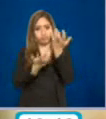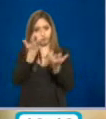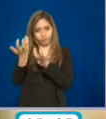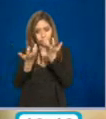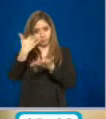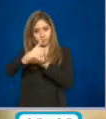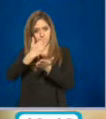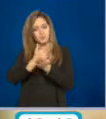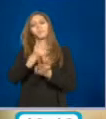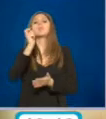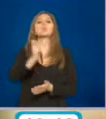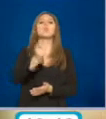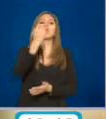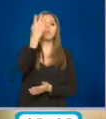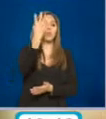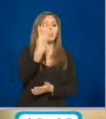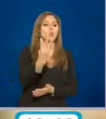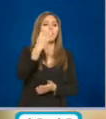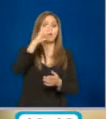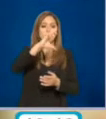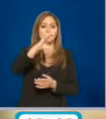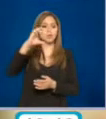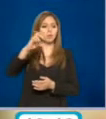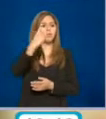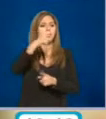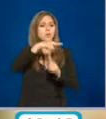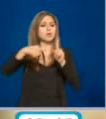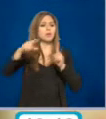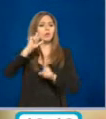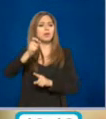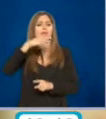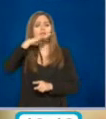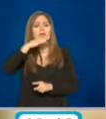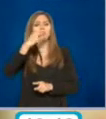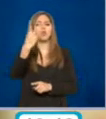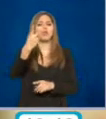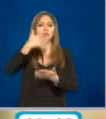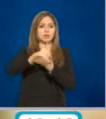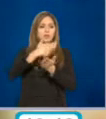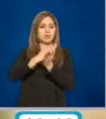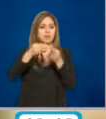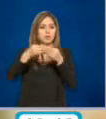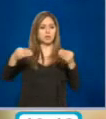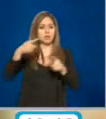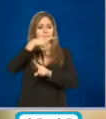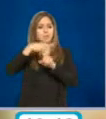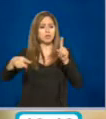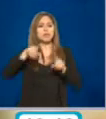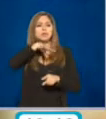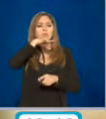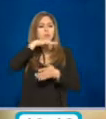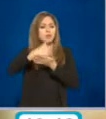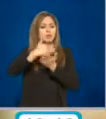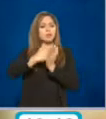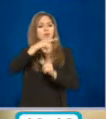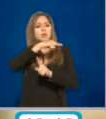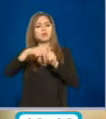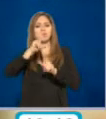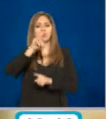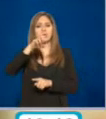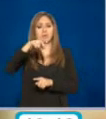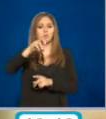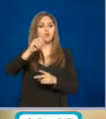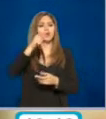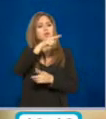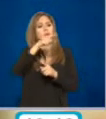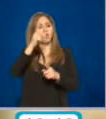de granos de elote, 2 calabazas, También media taza de cebolla fileteada, media taza de requesón 2 cucharaditas de aceite,